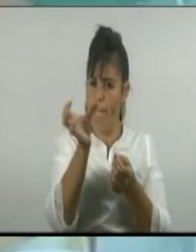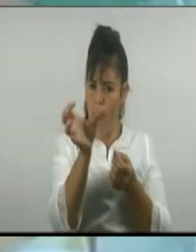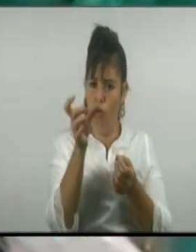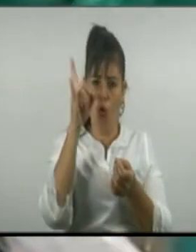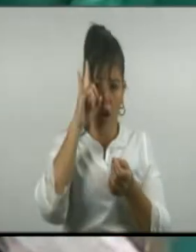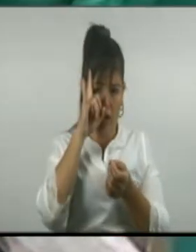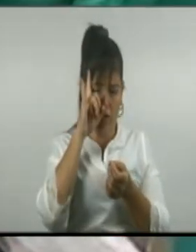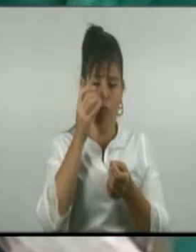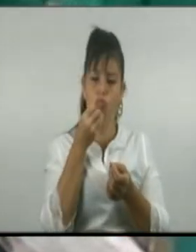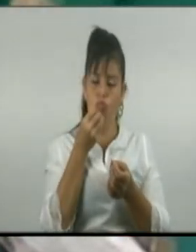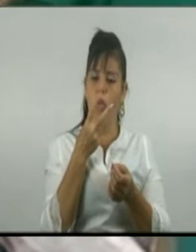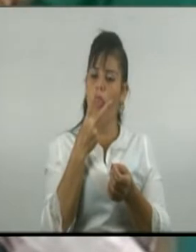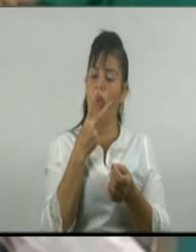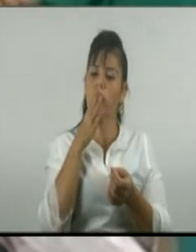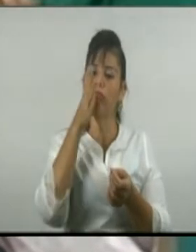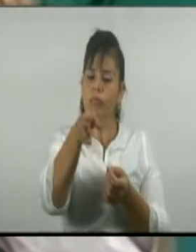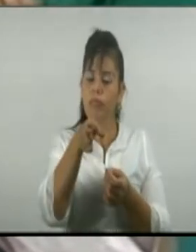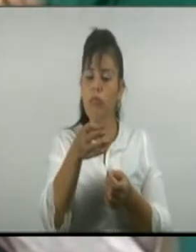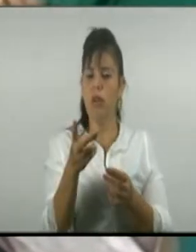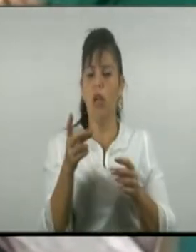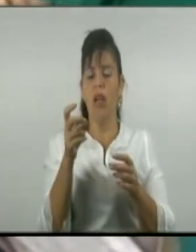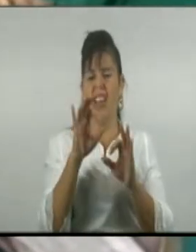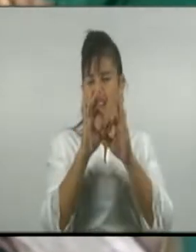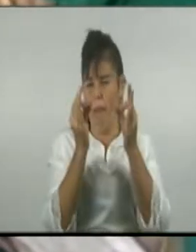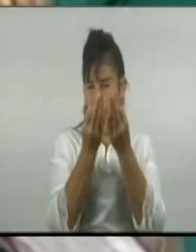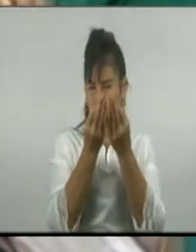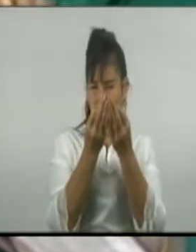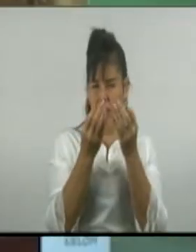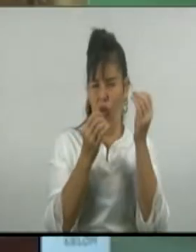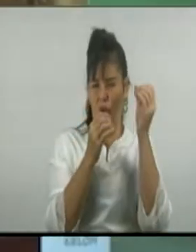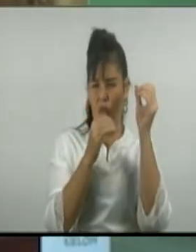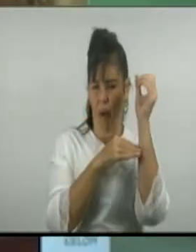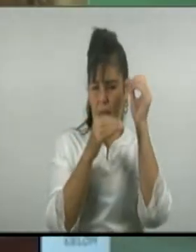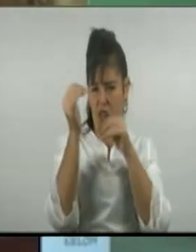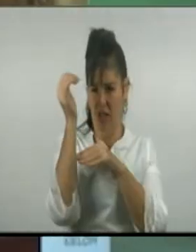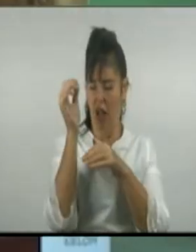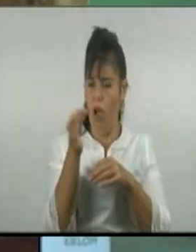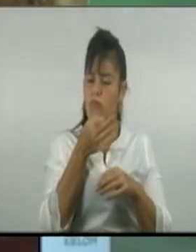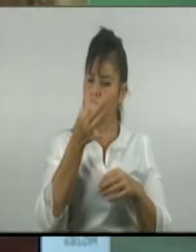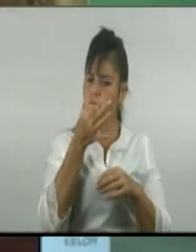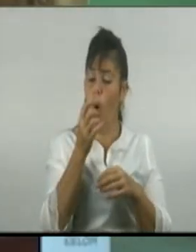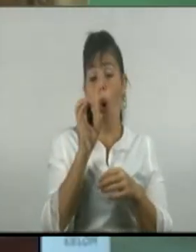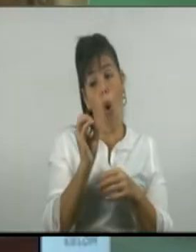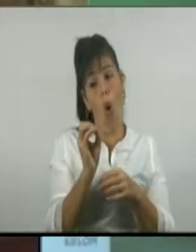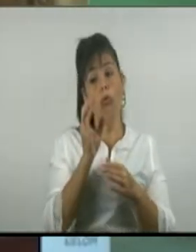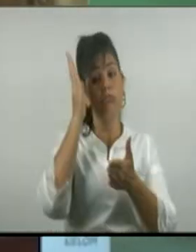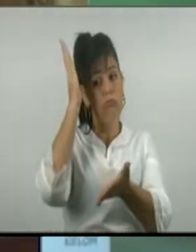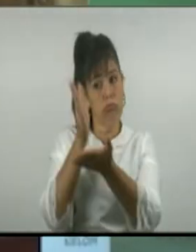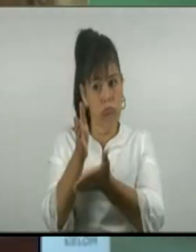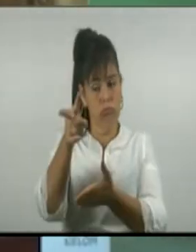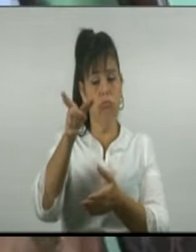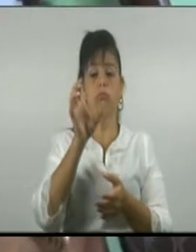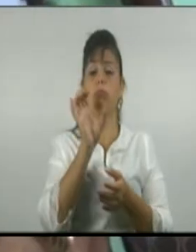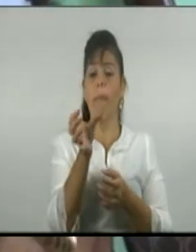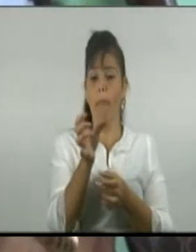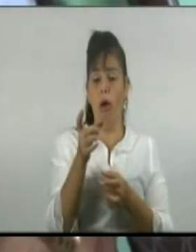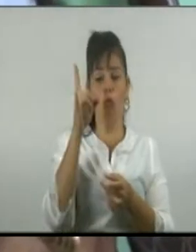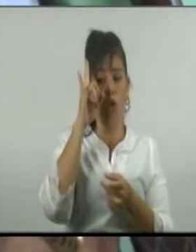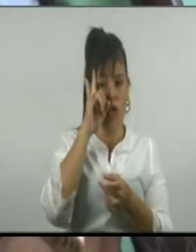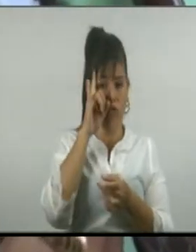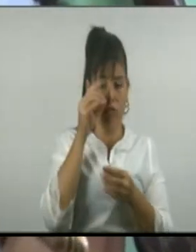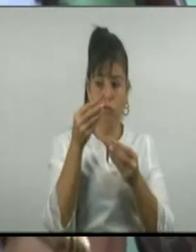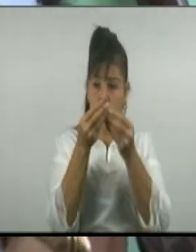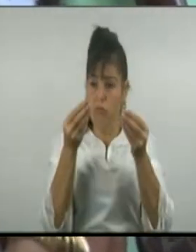pueden acudir a su consultorio del médico de la familia o directamente al banco de leche de su territorio para